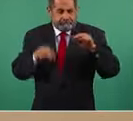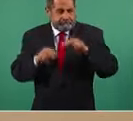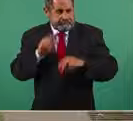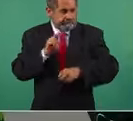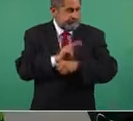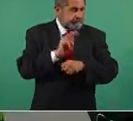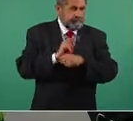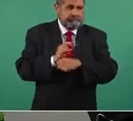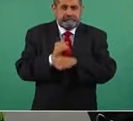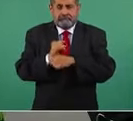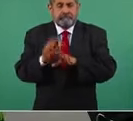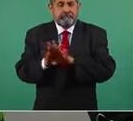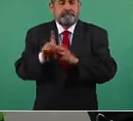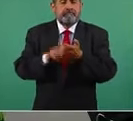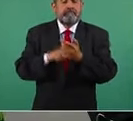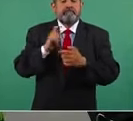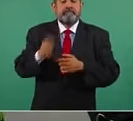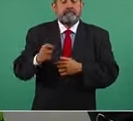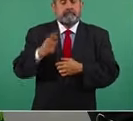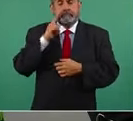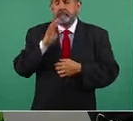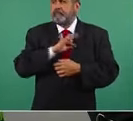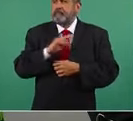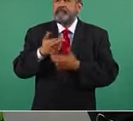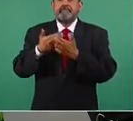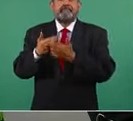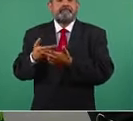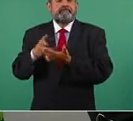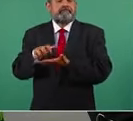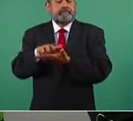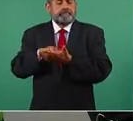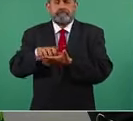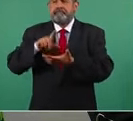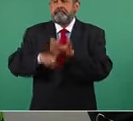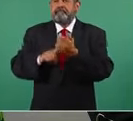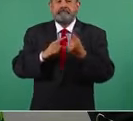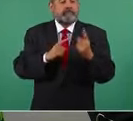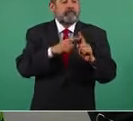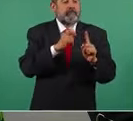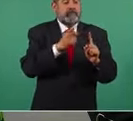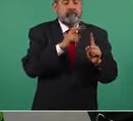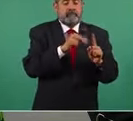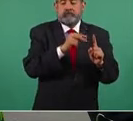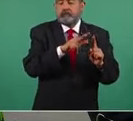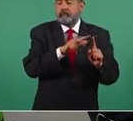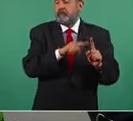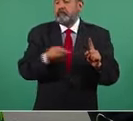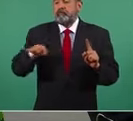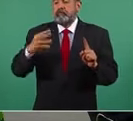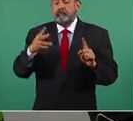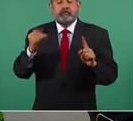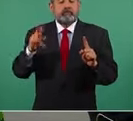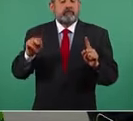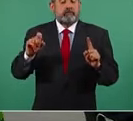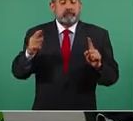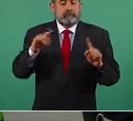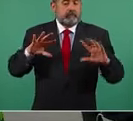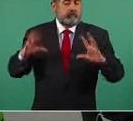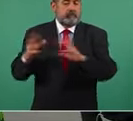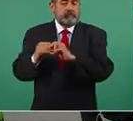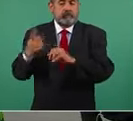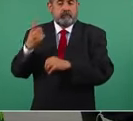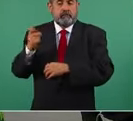vigilancia, investigación, lleva un ahorro estimado del 1 de diciembre del 2018 al 14 de junio de 2021